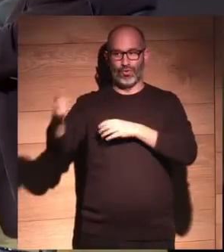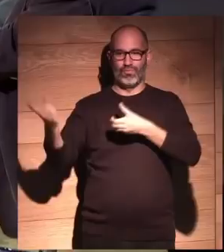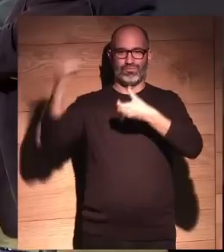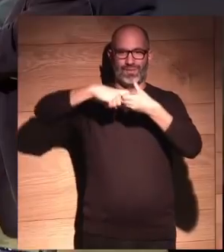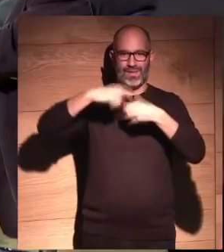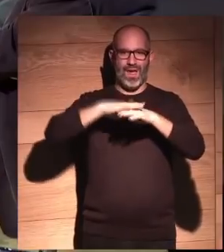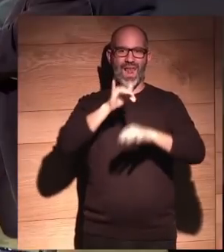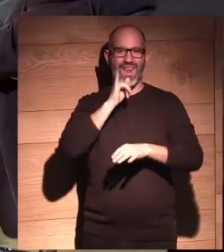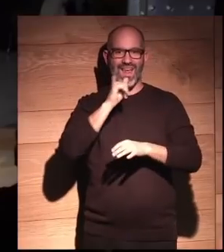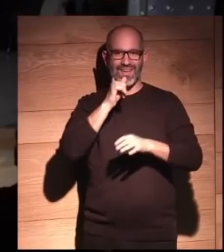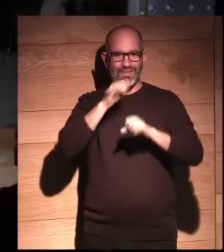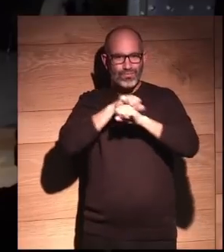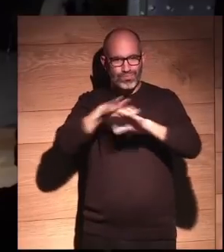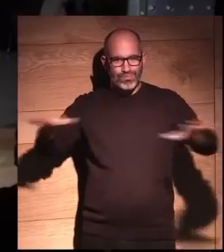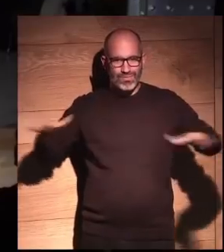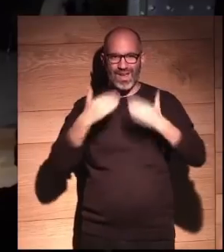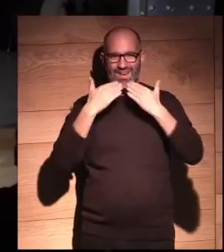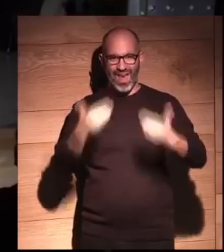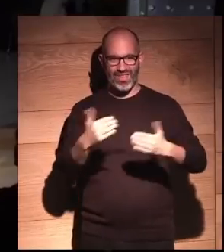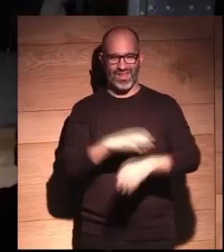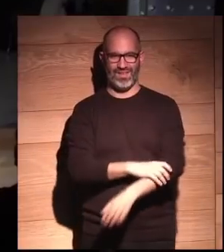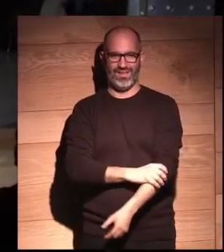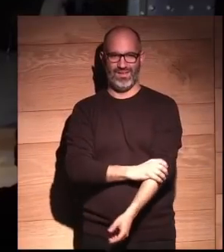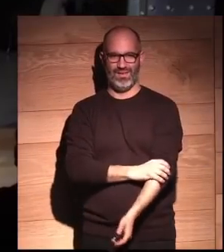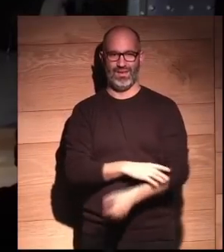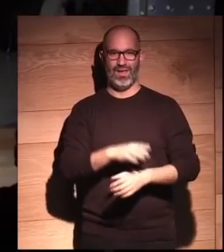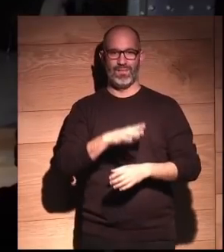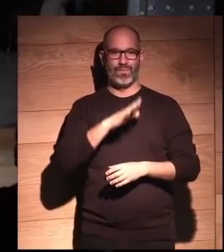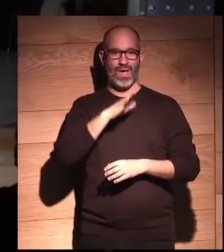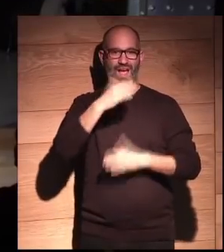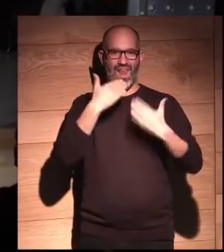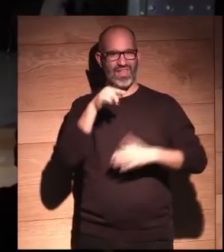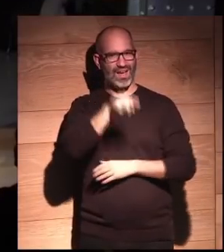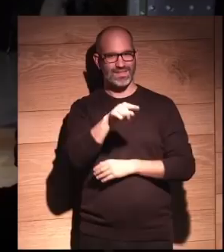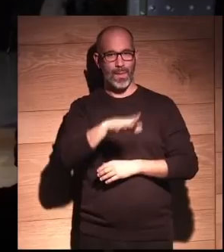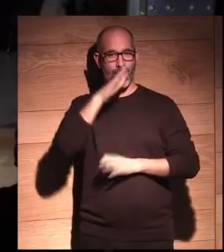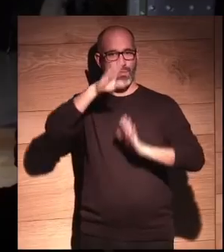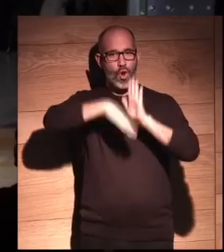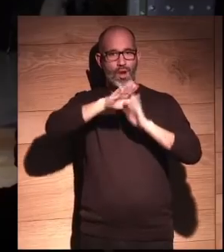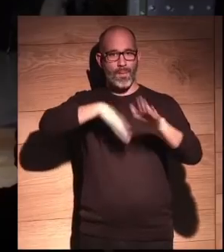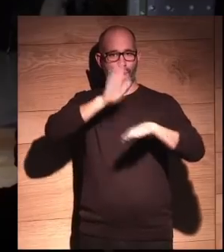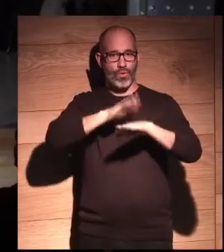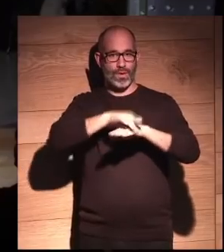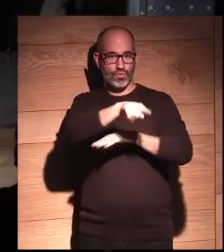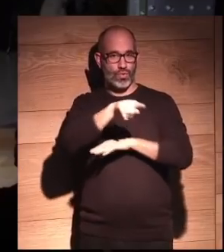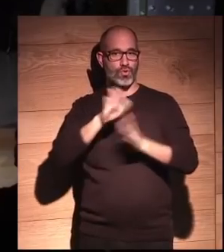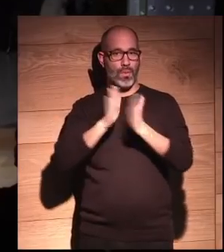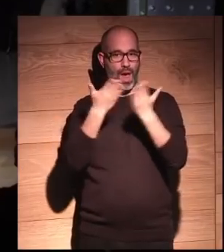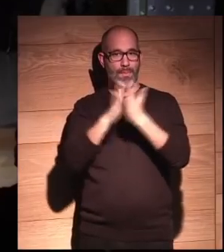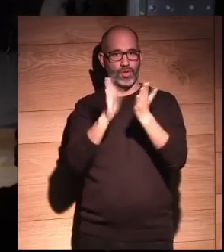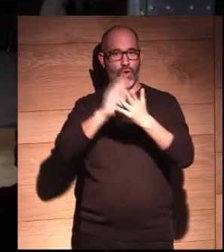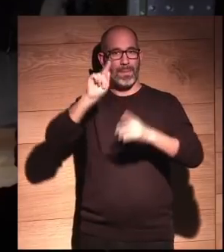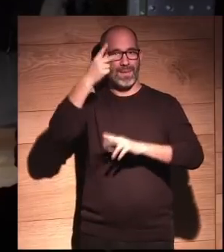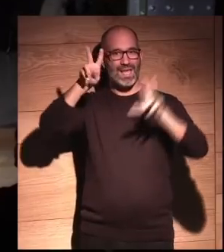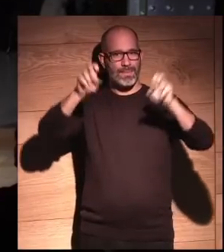latín en la onda. Gracias a ti, porque el programa fue culpa tuya. Lo cuento en el libro, en el primer capítulo del